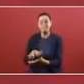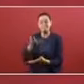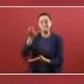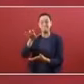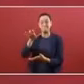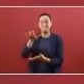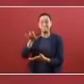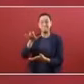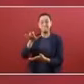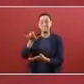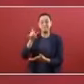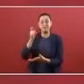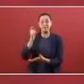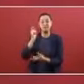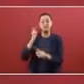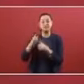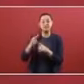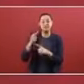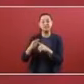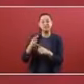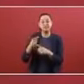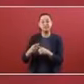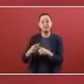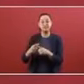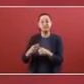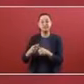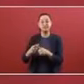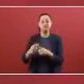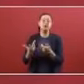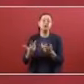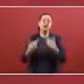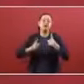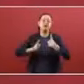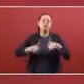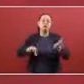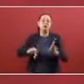representaban a los grupos de intereses creados